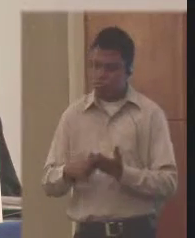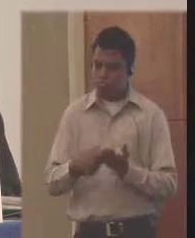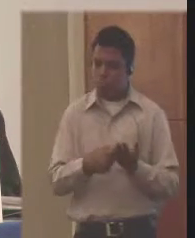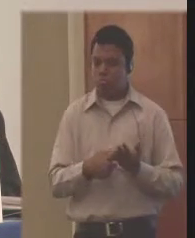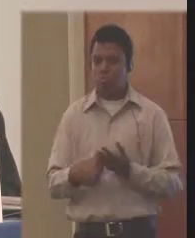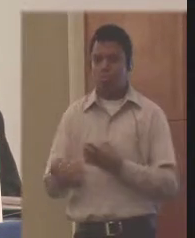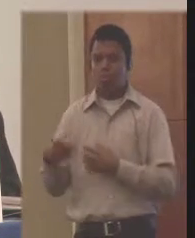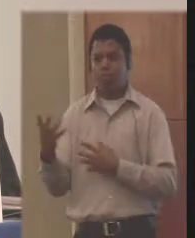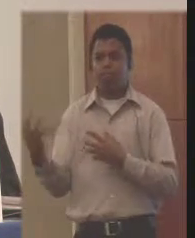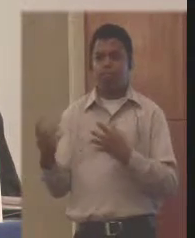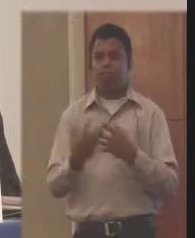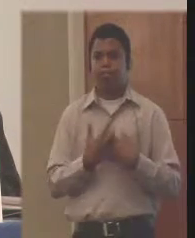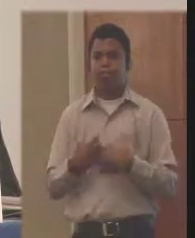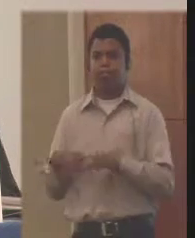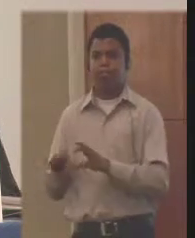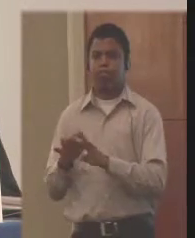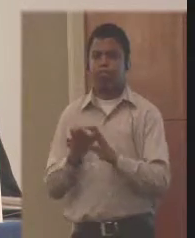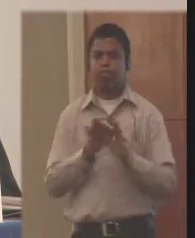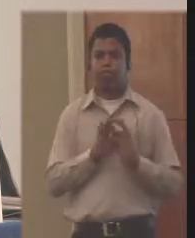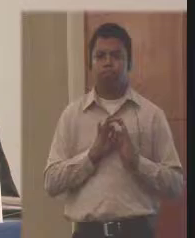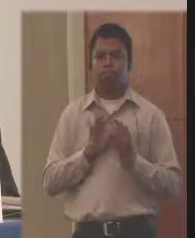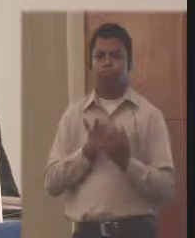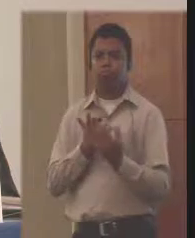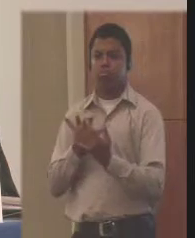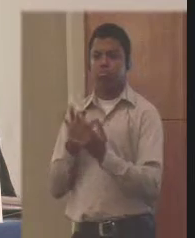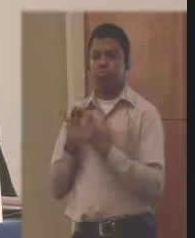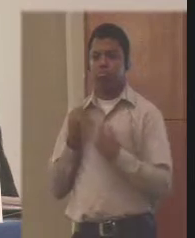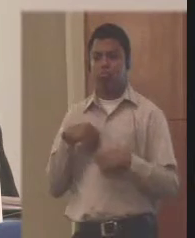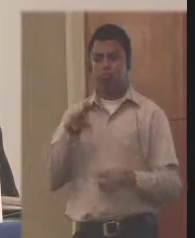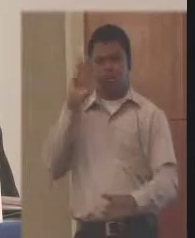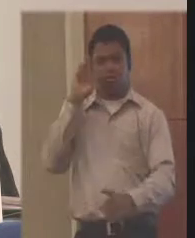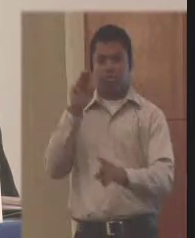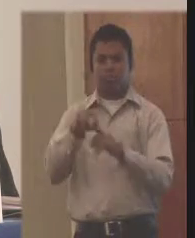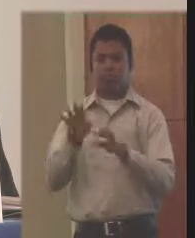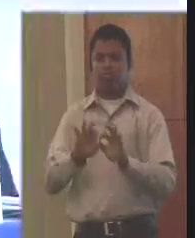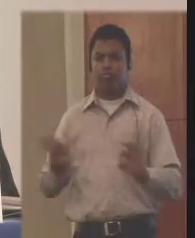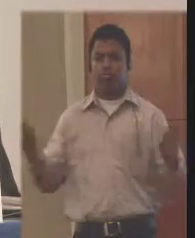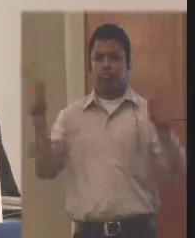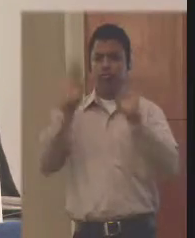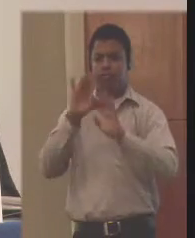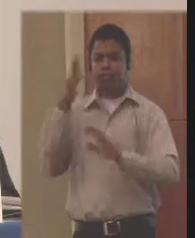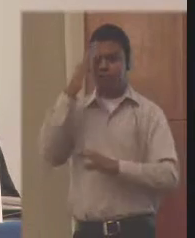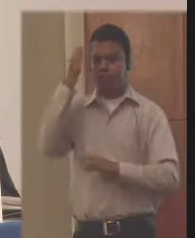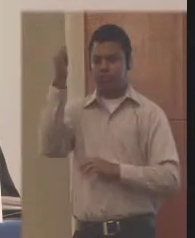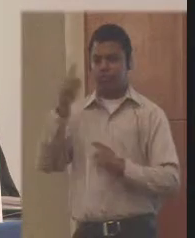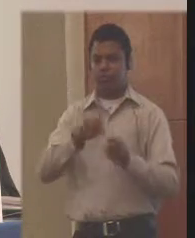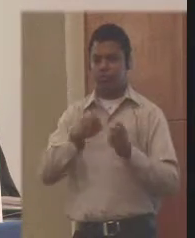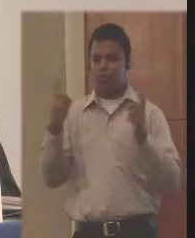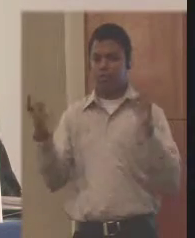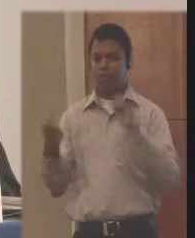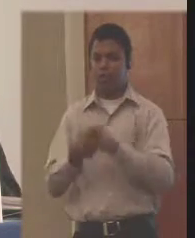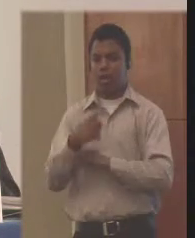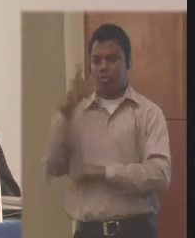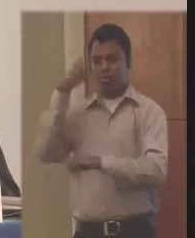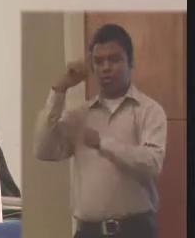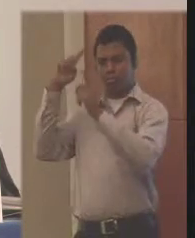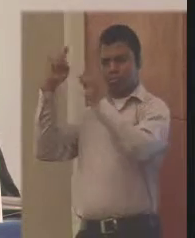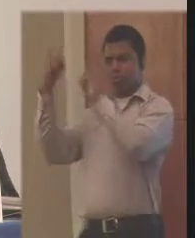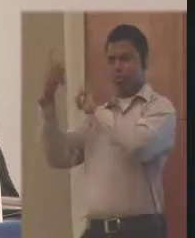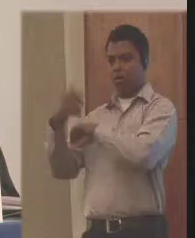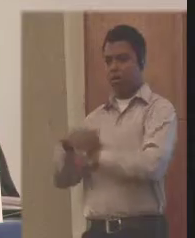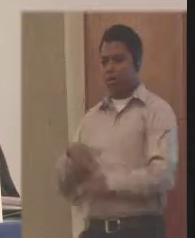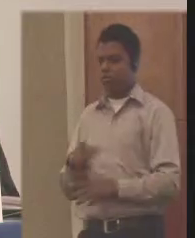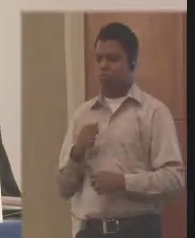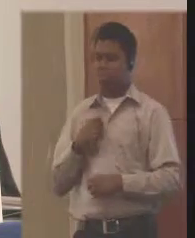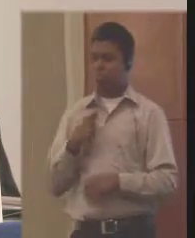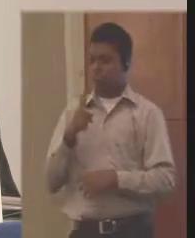es un mensaje bien importante porque cambia entonces la idea del trabajo aislado e individual y lo ve más